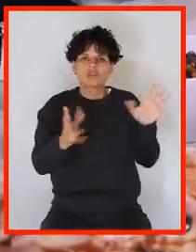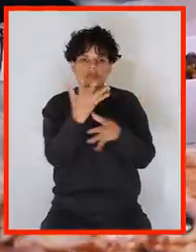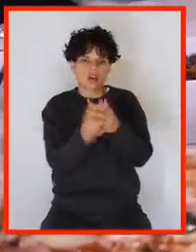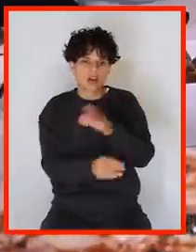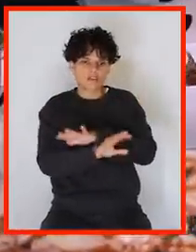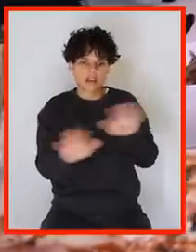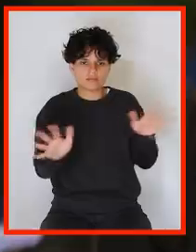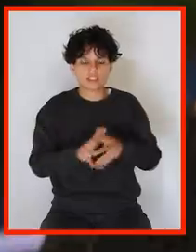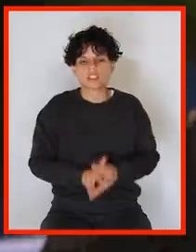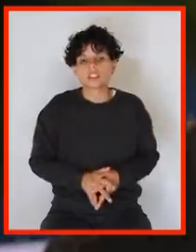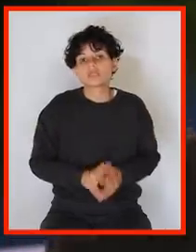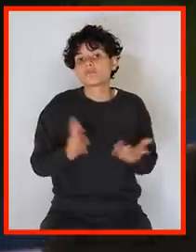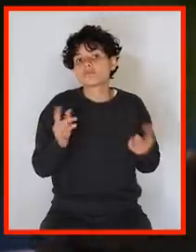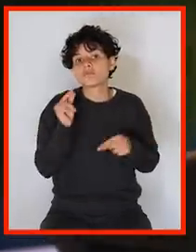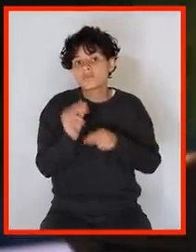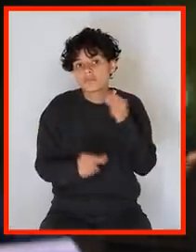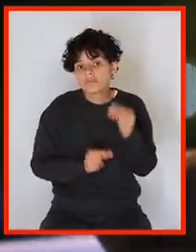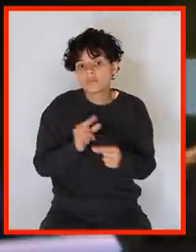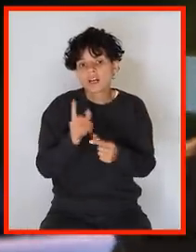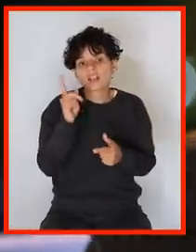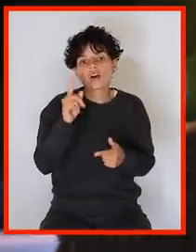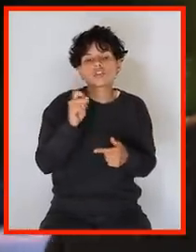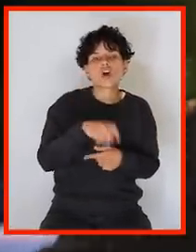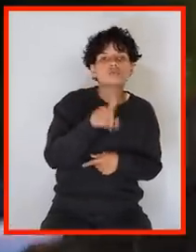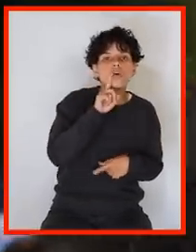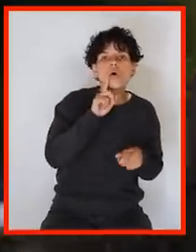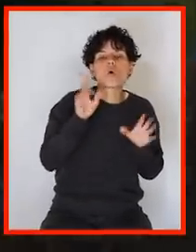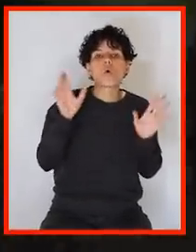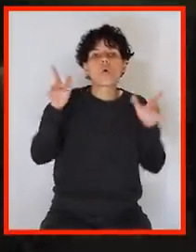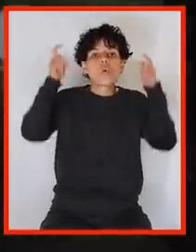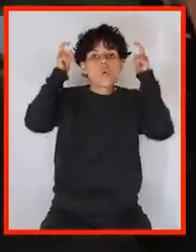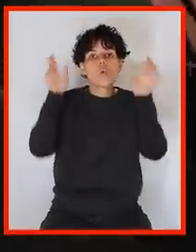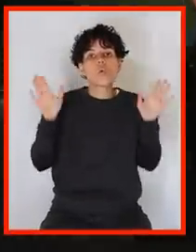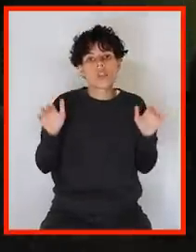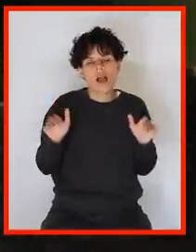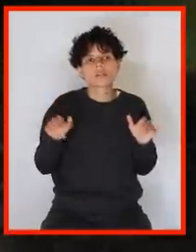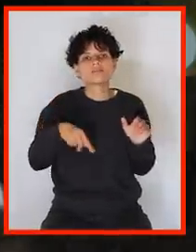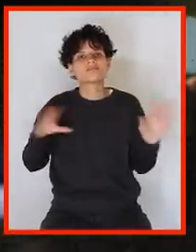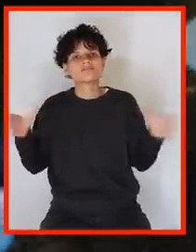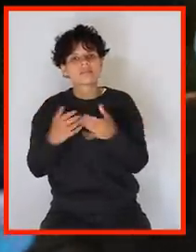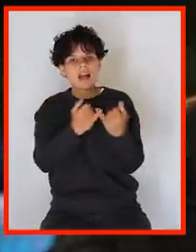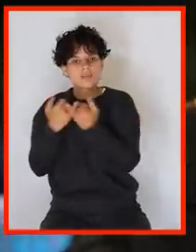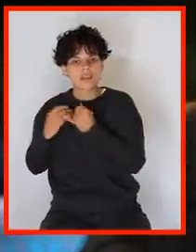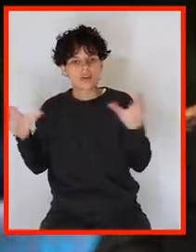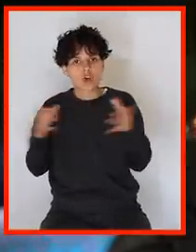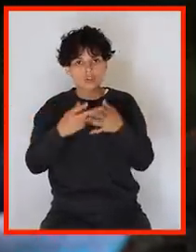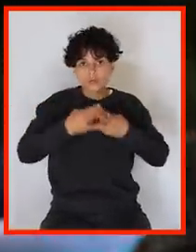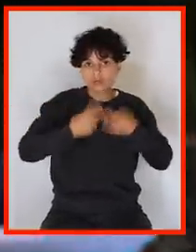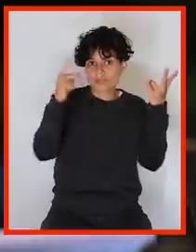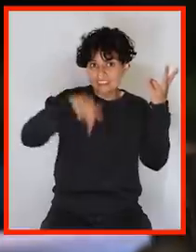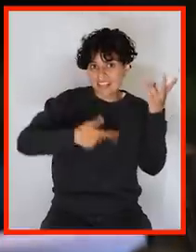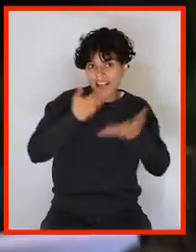finalizo lo mío, pues. Y después como que el tiempo con el, cuando saqué Yo Tengo Un Ángel con un grupo de amigos y todo eso,